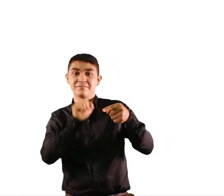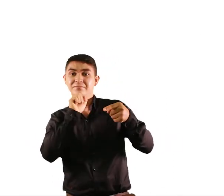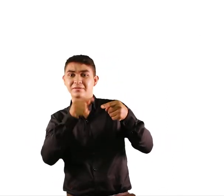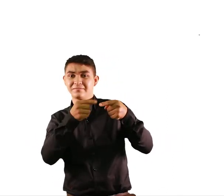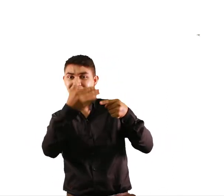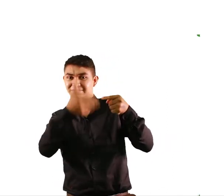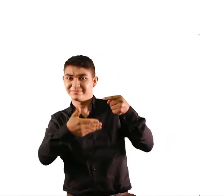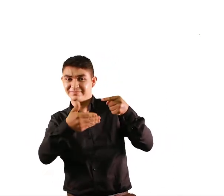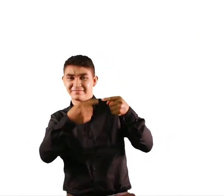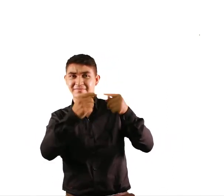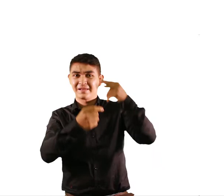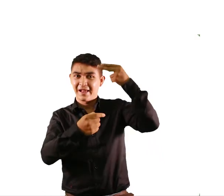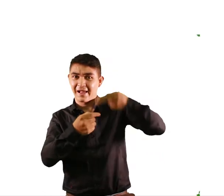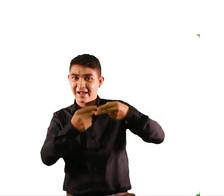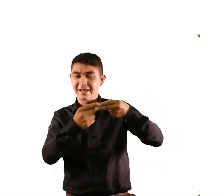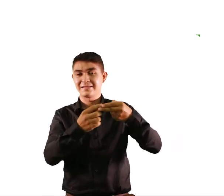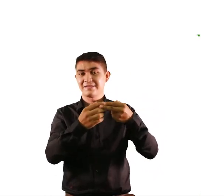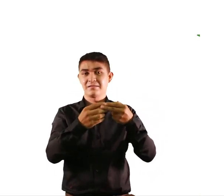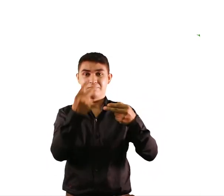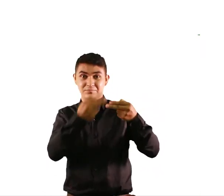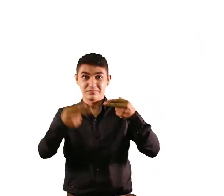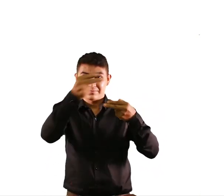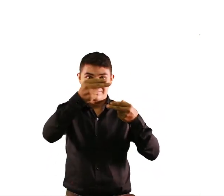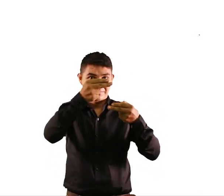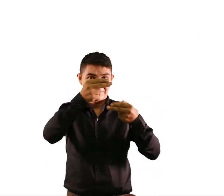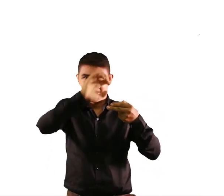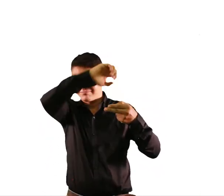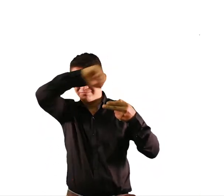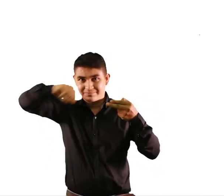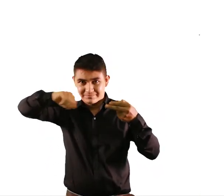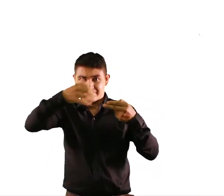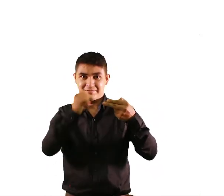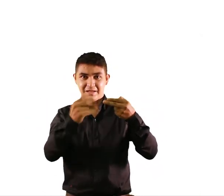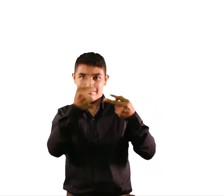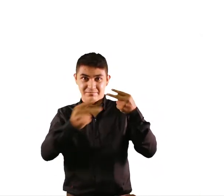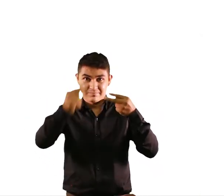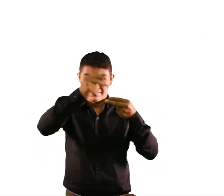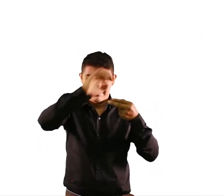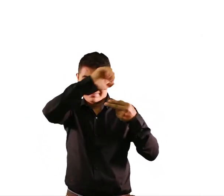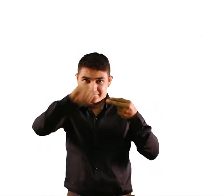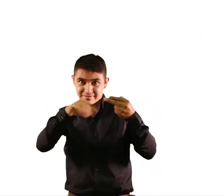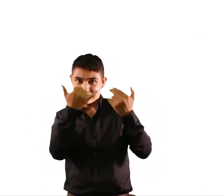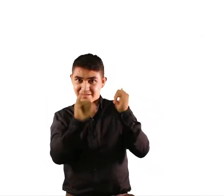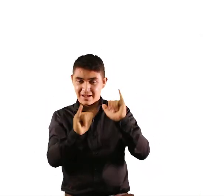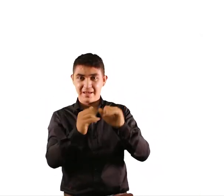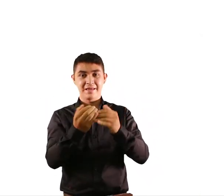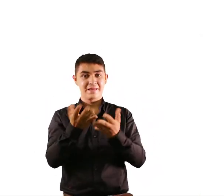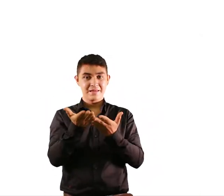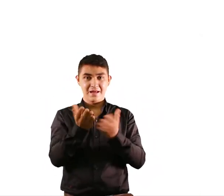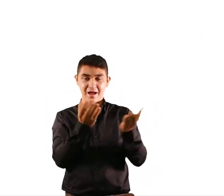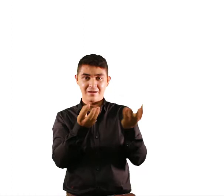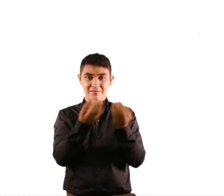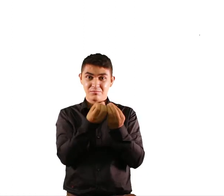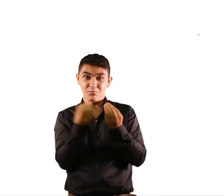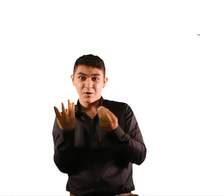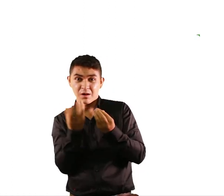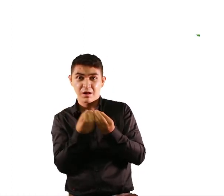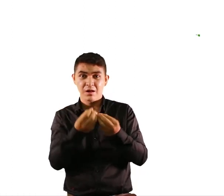está sin la potencia, ya quedó despejada. Y al calcular la raíz